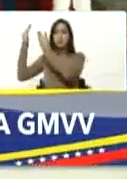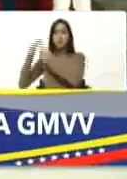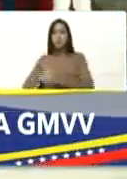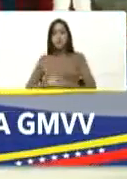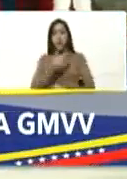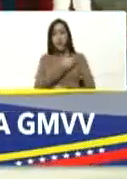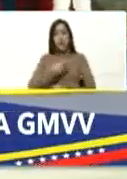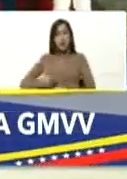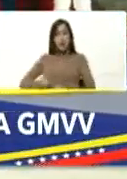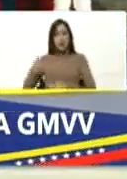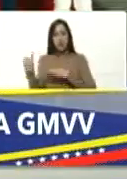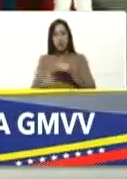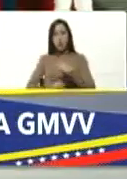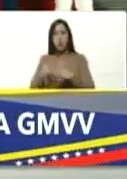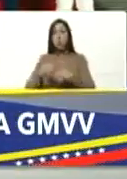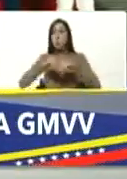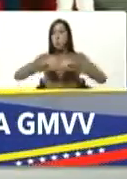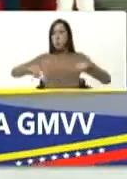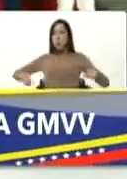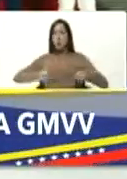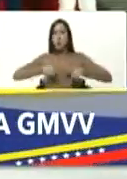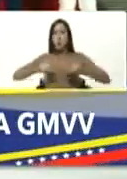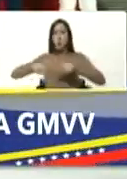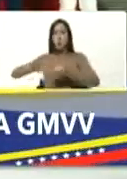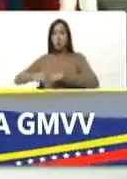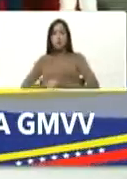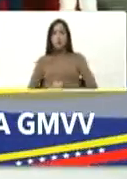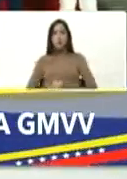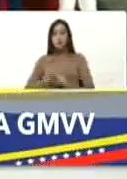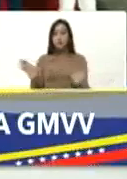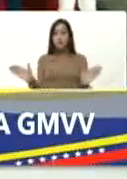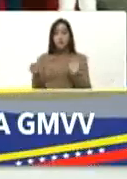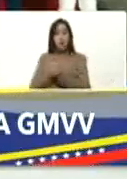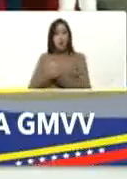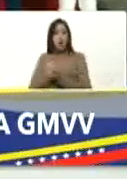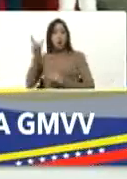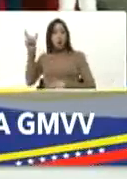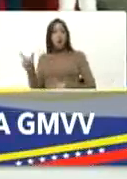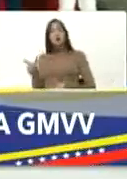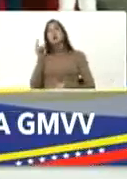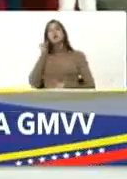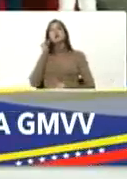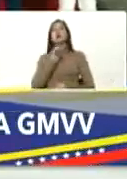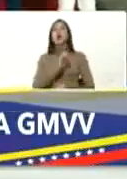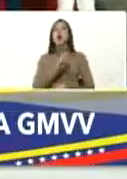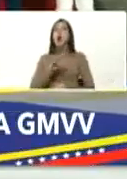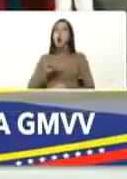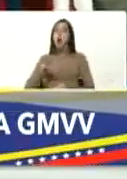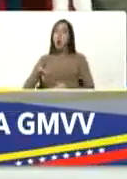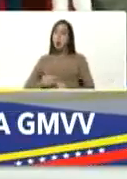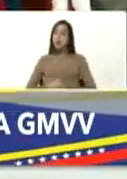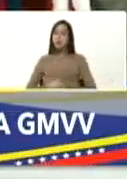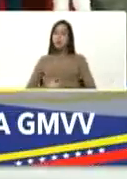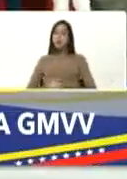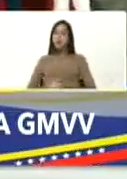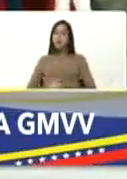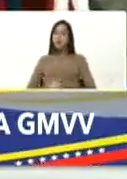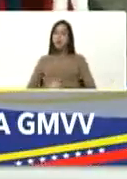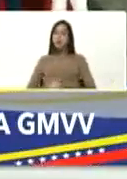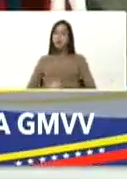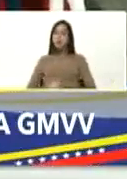del Instituto Nacional de Tierras Urbanas, la compañera Carolis Pérez, con Indalecio,